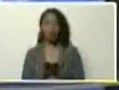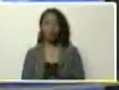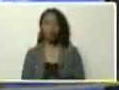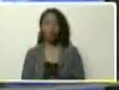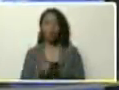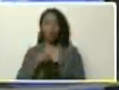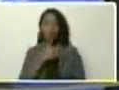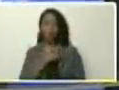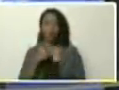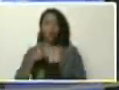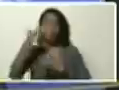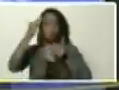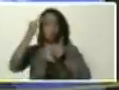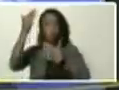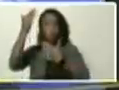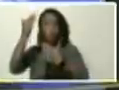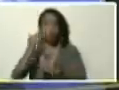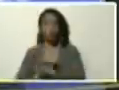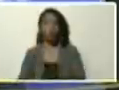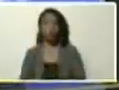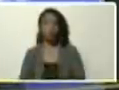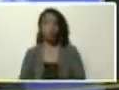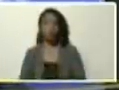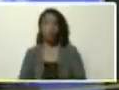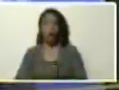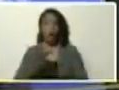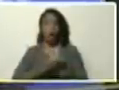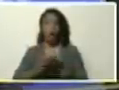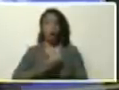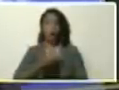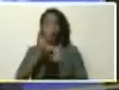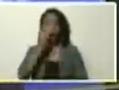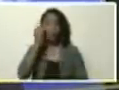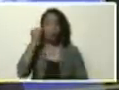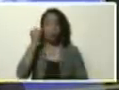quiero saludar a los alcaldes,